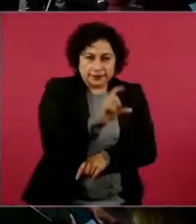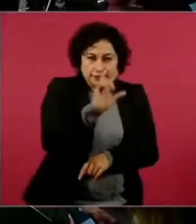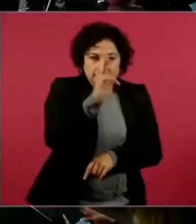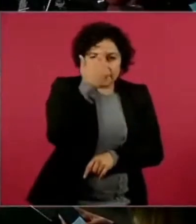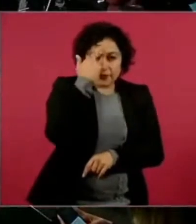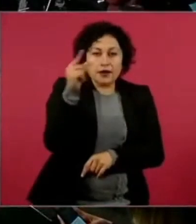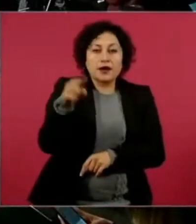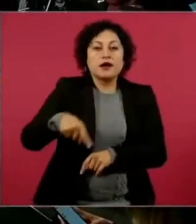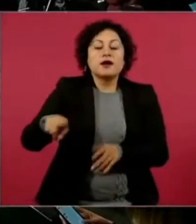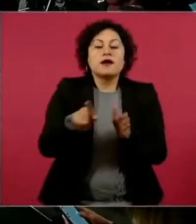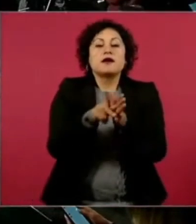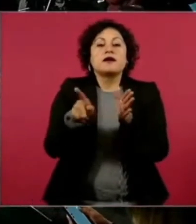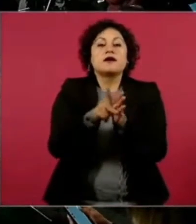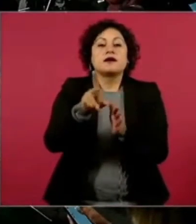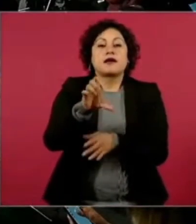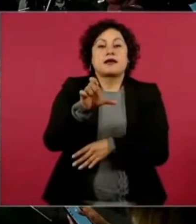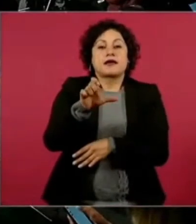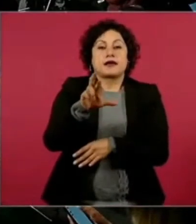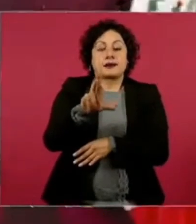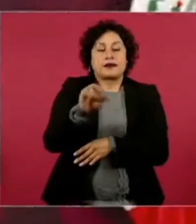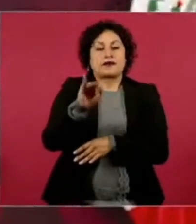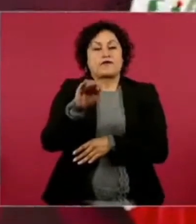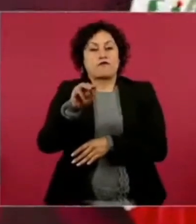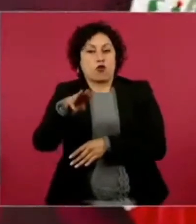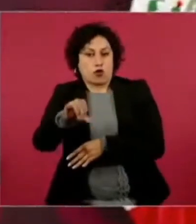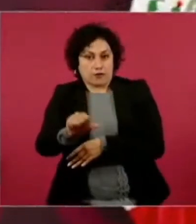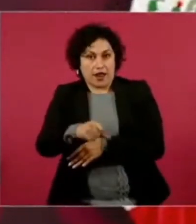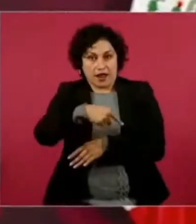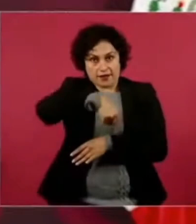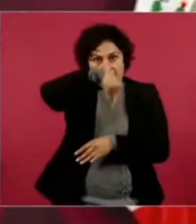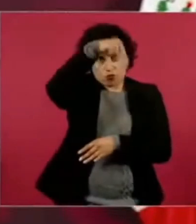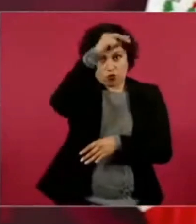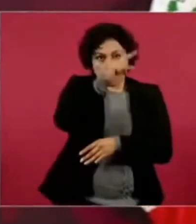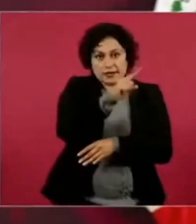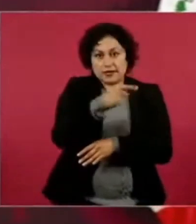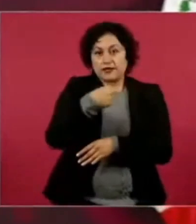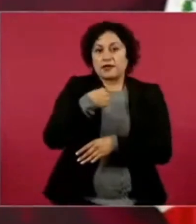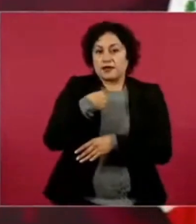y el Norte? Que fui ese día,